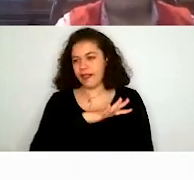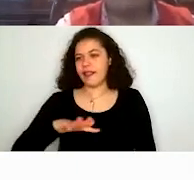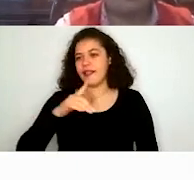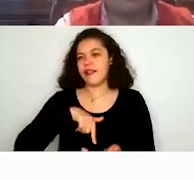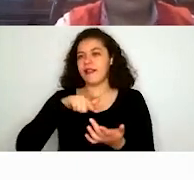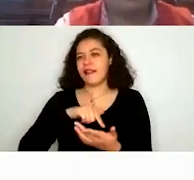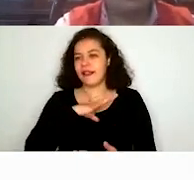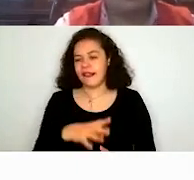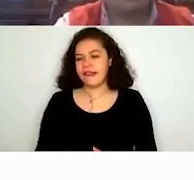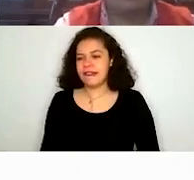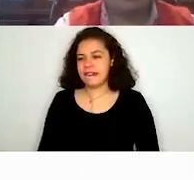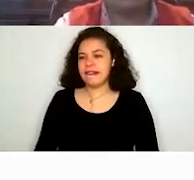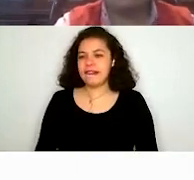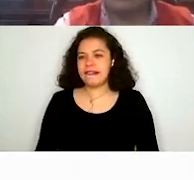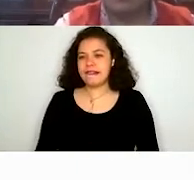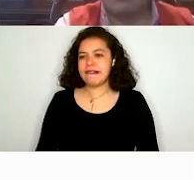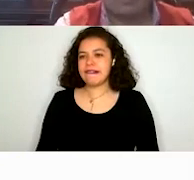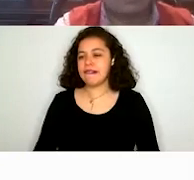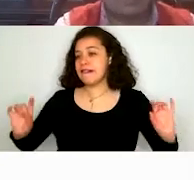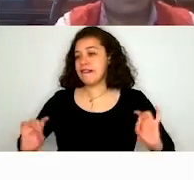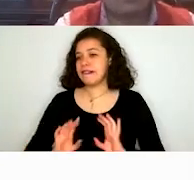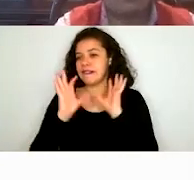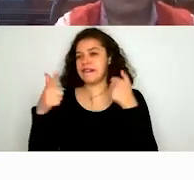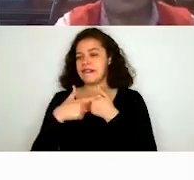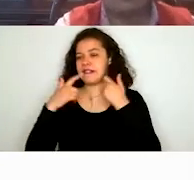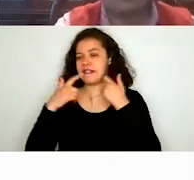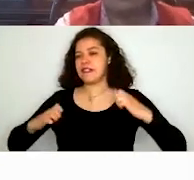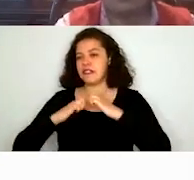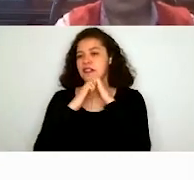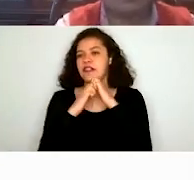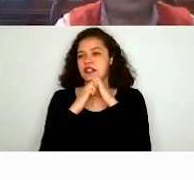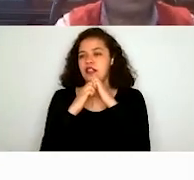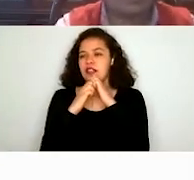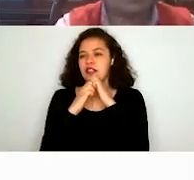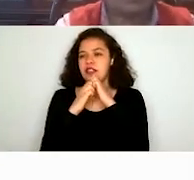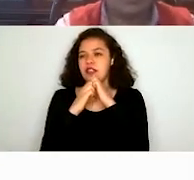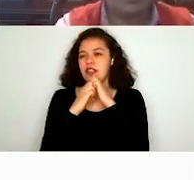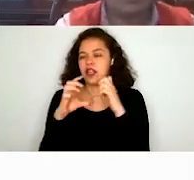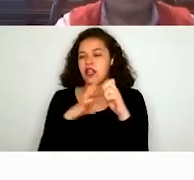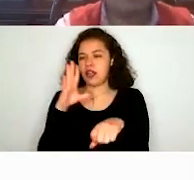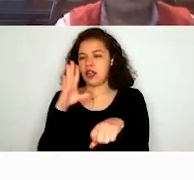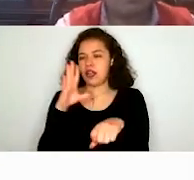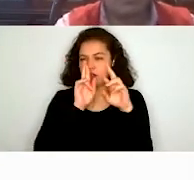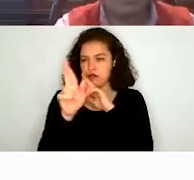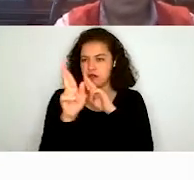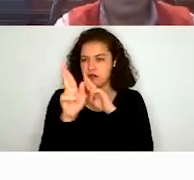establecimiento, porque en caso de que llegue la emergencia, esto nos va a permitir tener una mejor acción de respuesta.